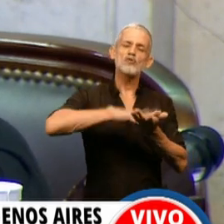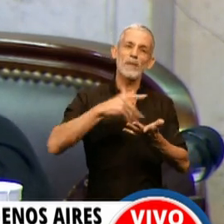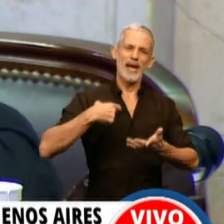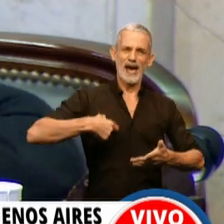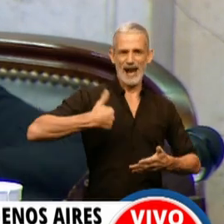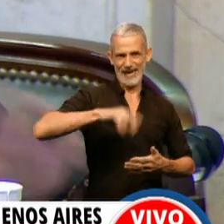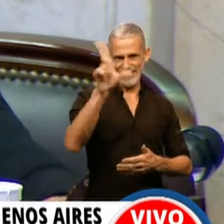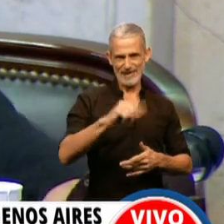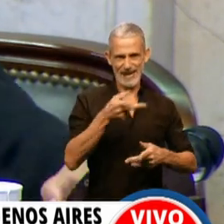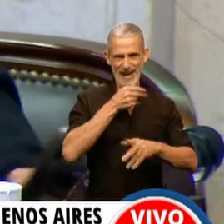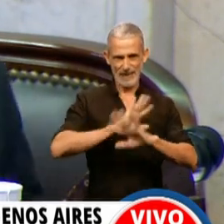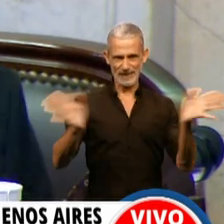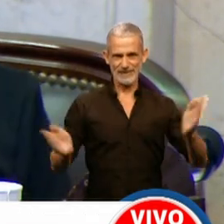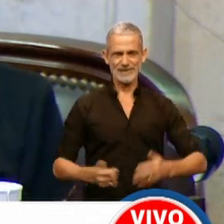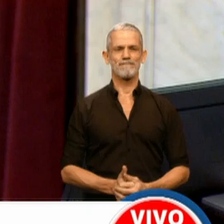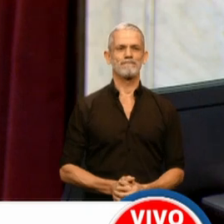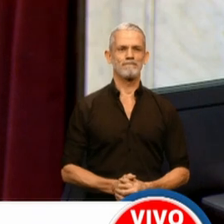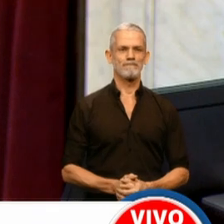nuestro país nada más